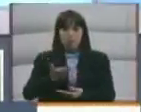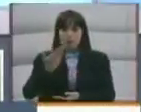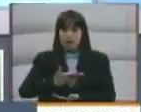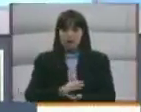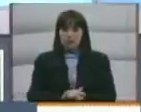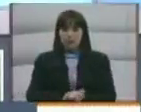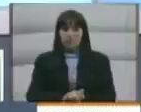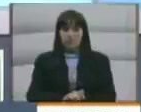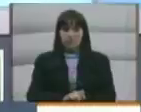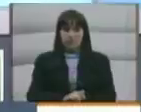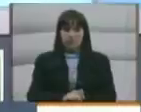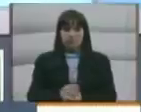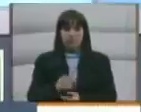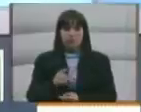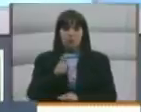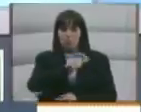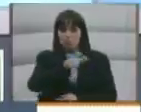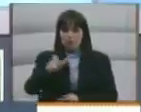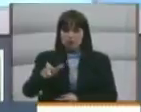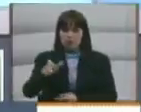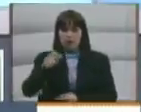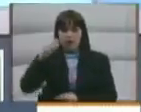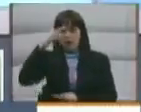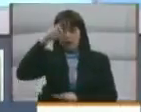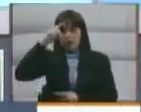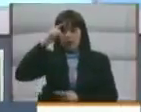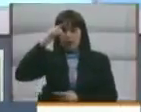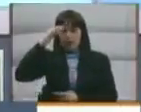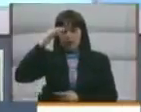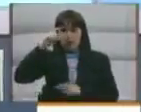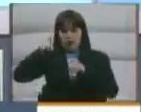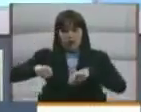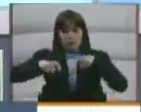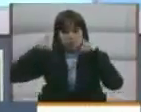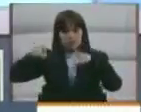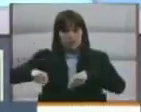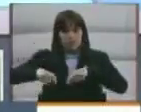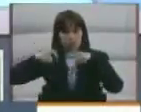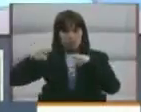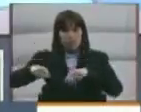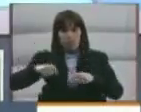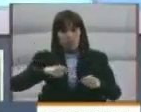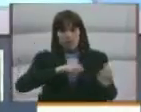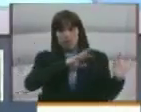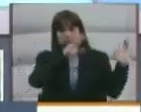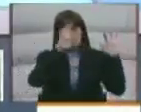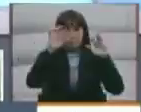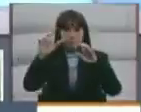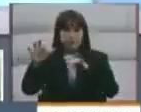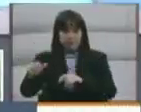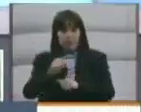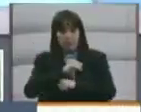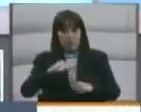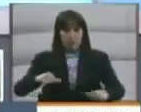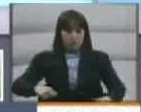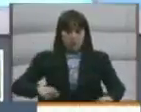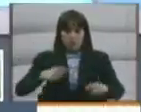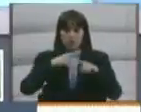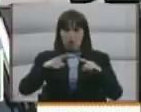Unos campesinos, unos 200 campesinos salieron desde Portuguesa y desde otras partes de Venezuela